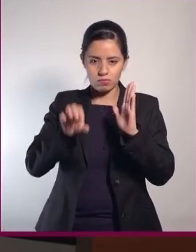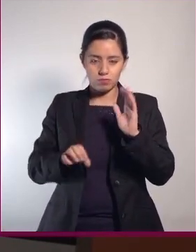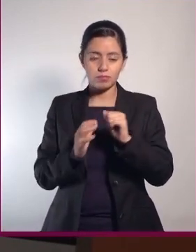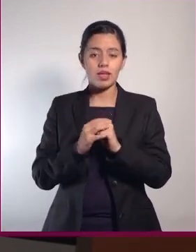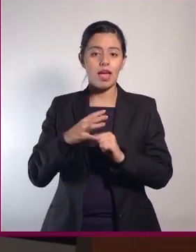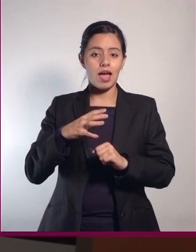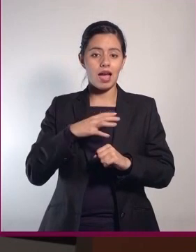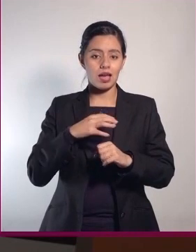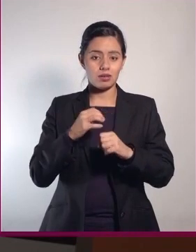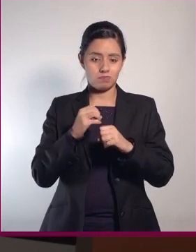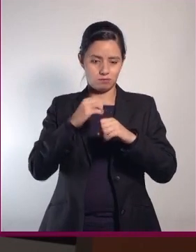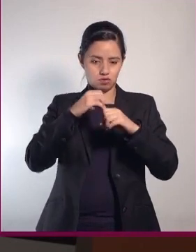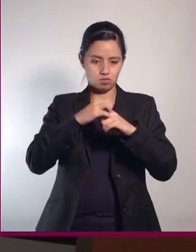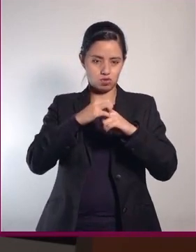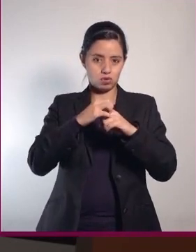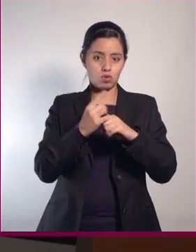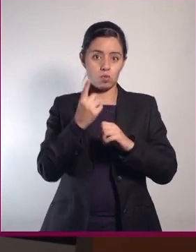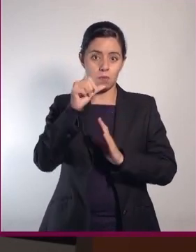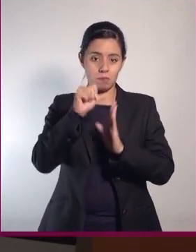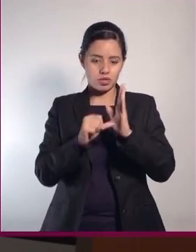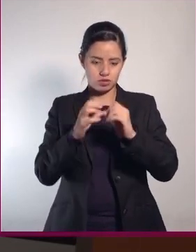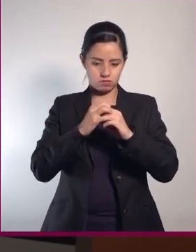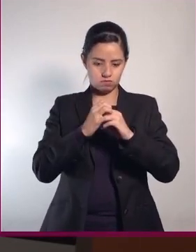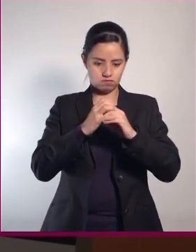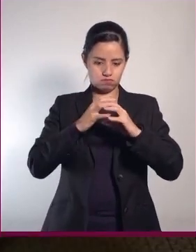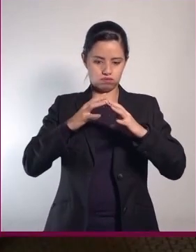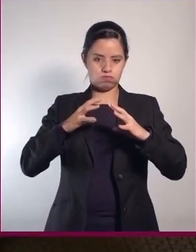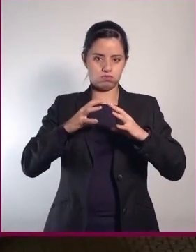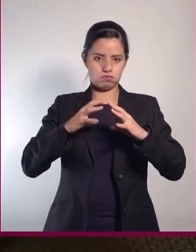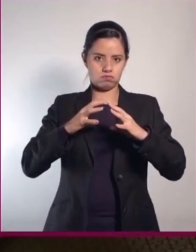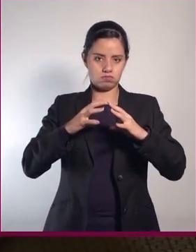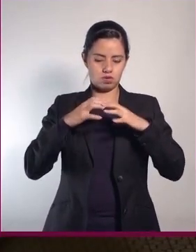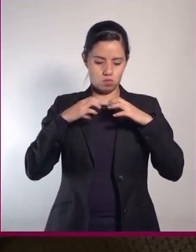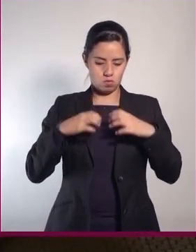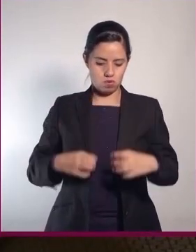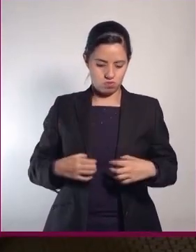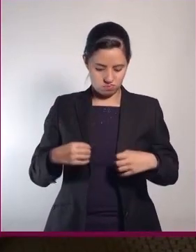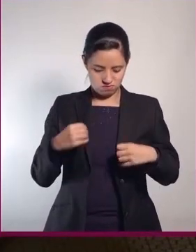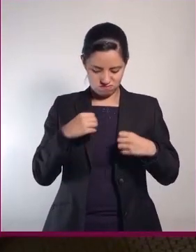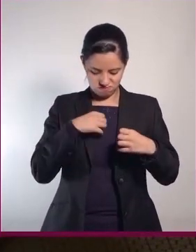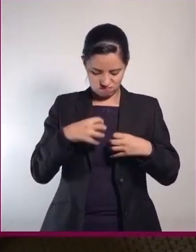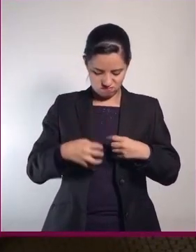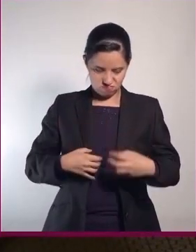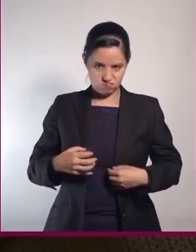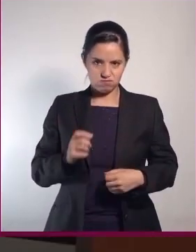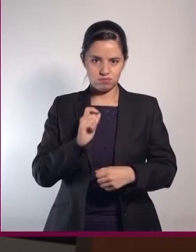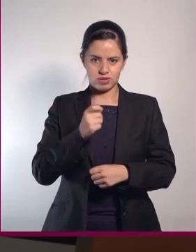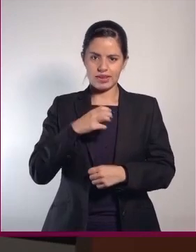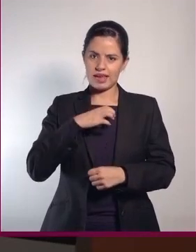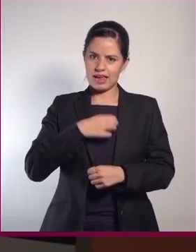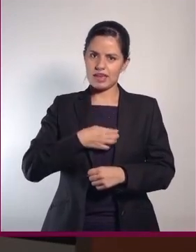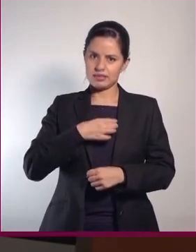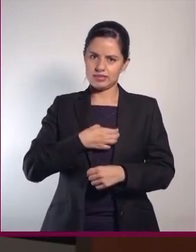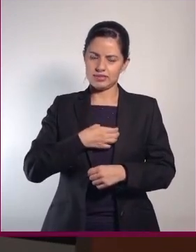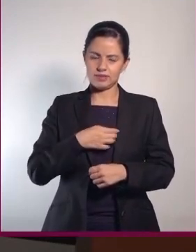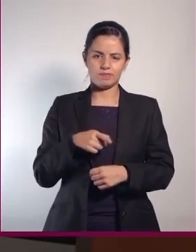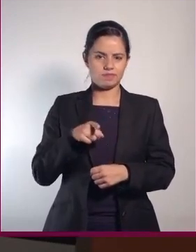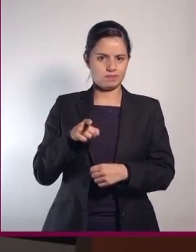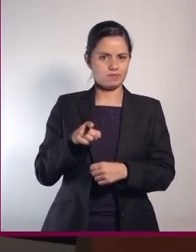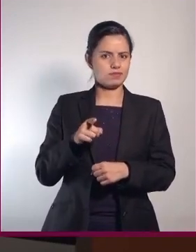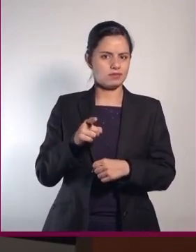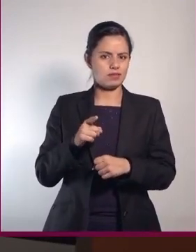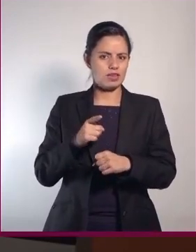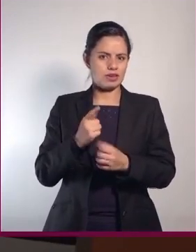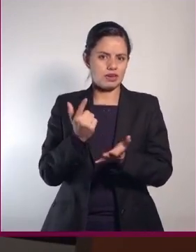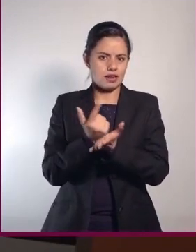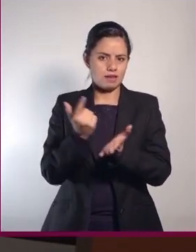mes sean una masa gigante y está distribuido por todo el cuerpo. Evidentemente, ese es un cáncer muy agresivo. Y habrá cánceres que, aunque